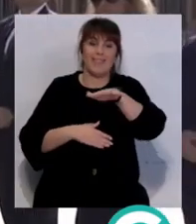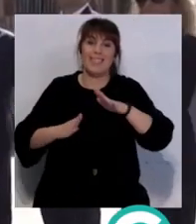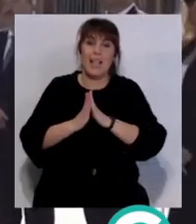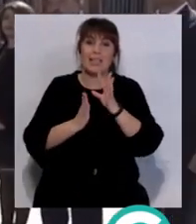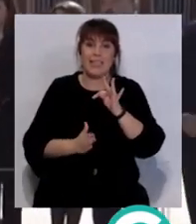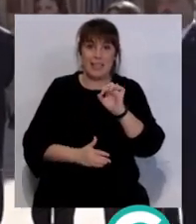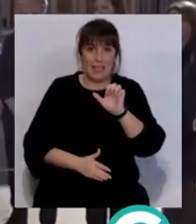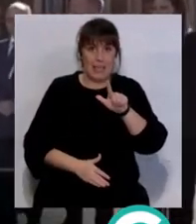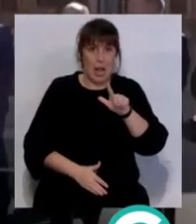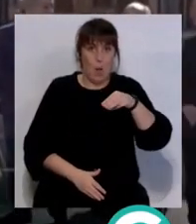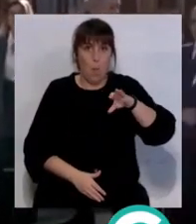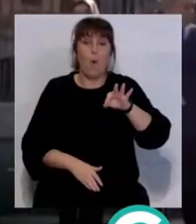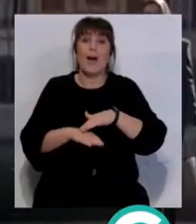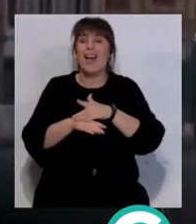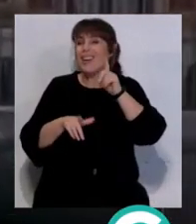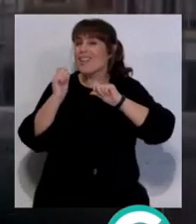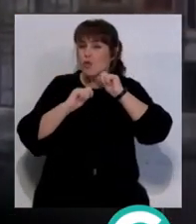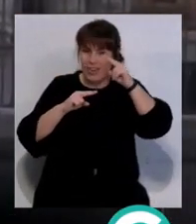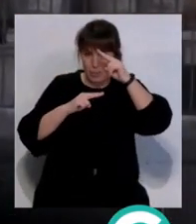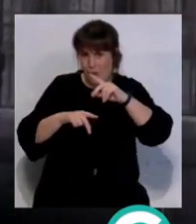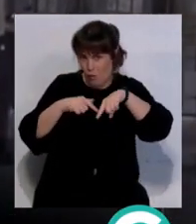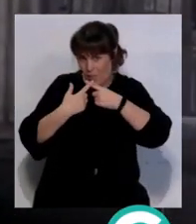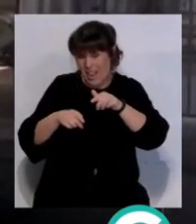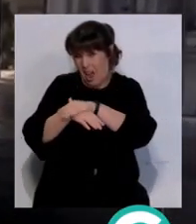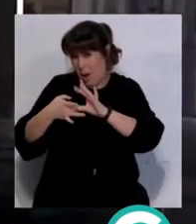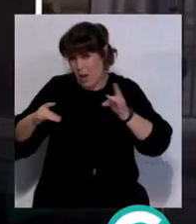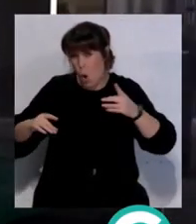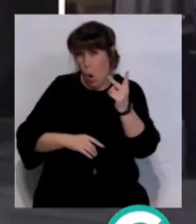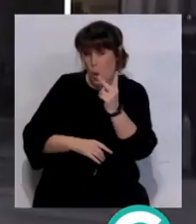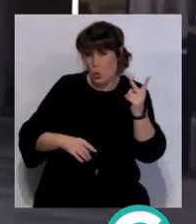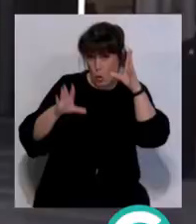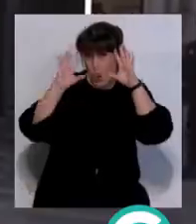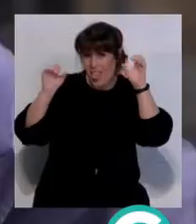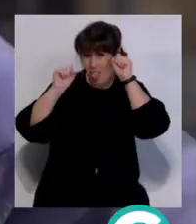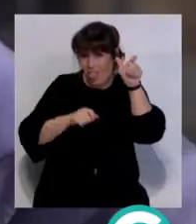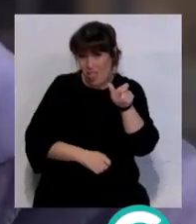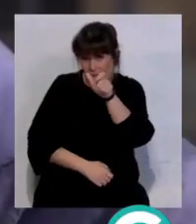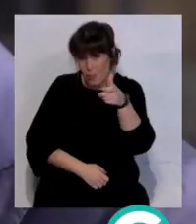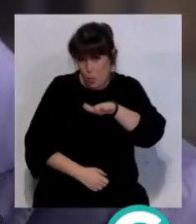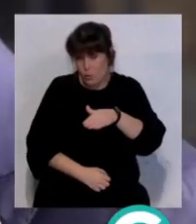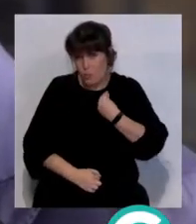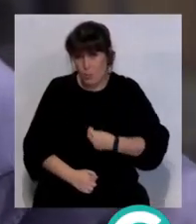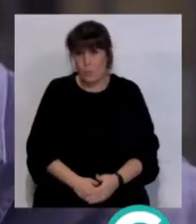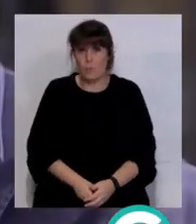de respeto y de cariño con las familias y amigos de los dos guardias civiles asesinados.